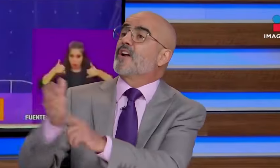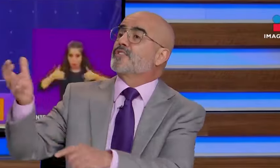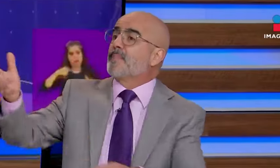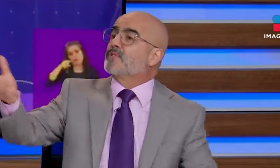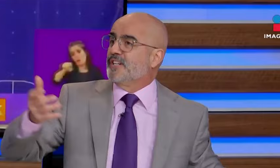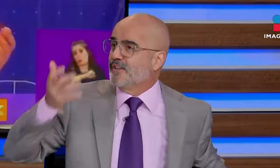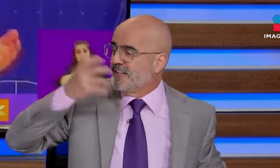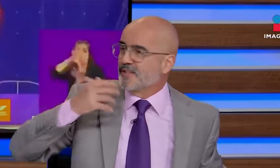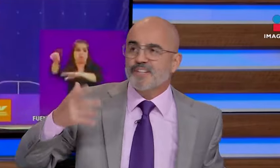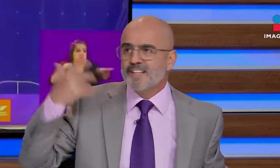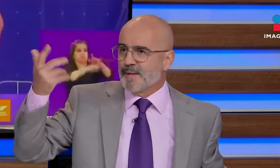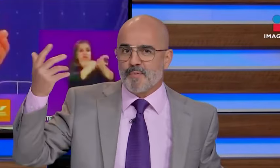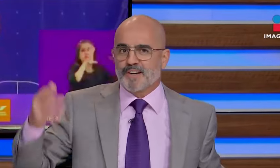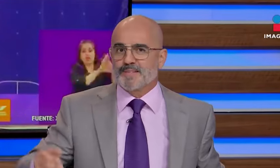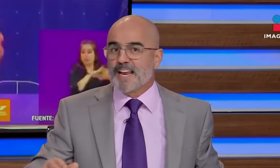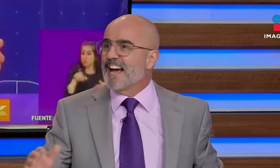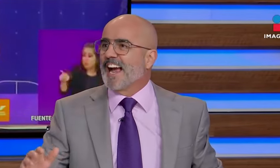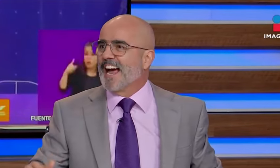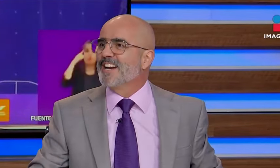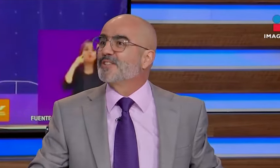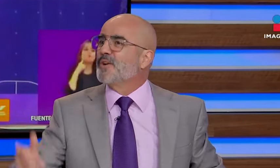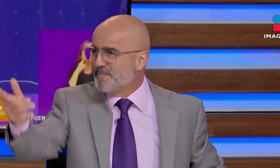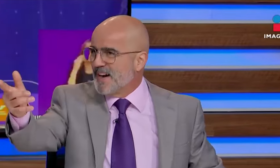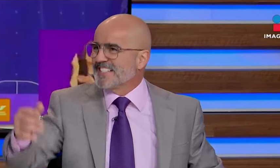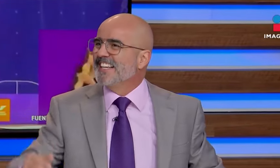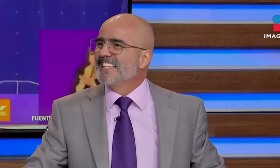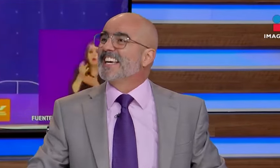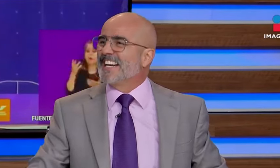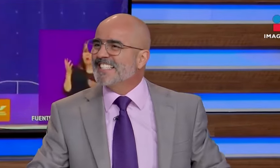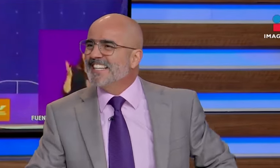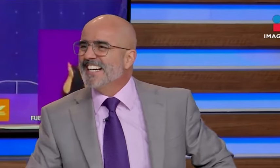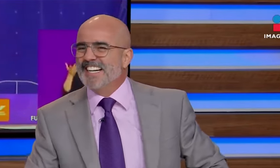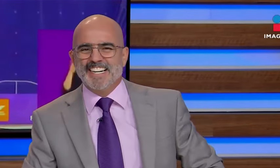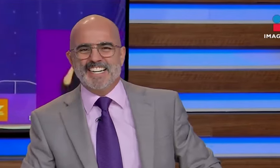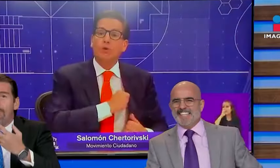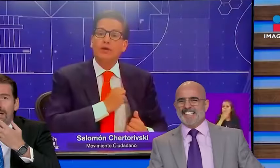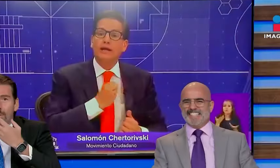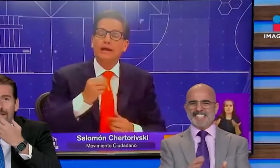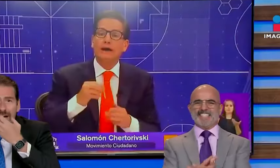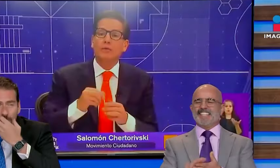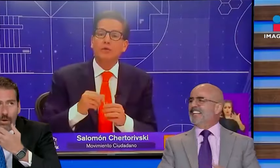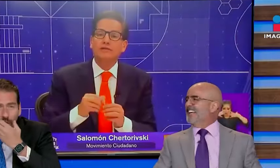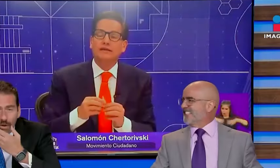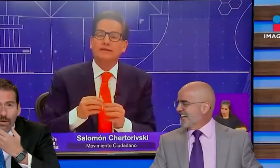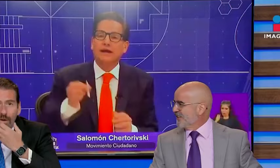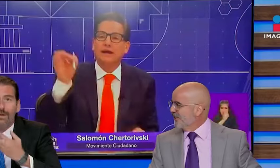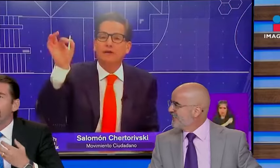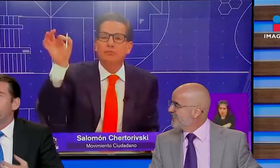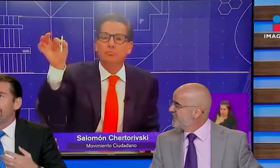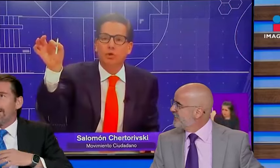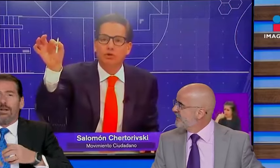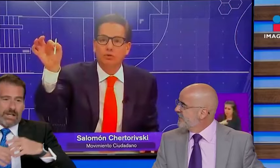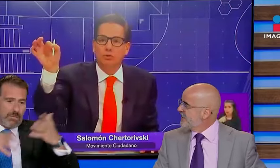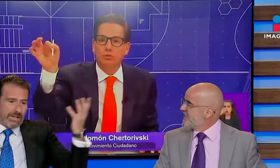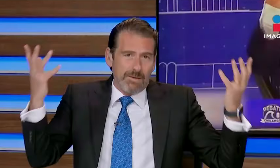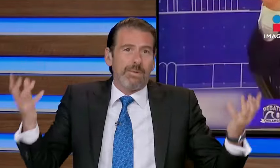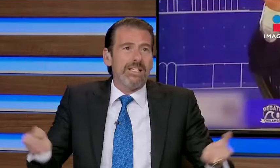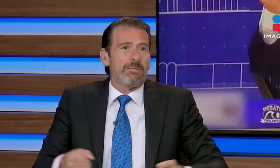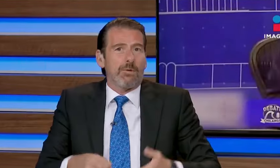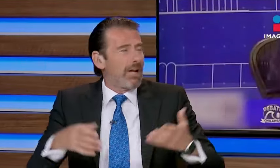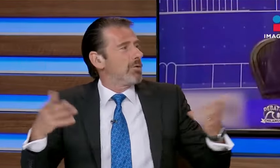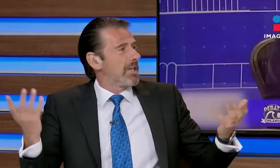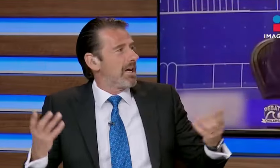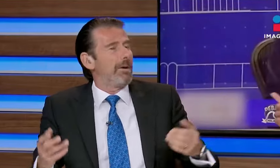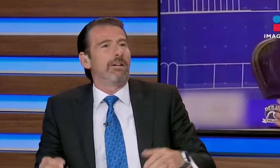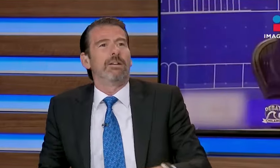tienen un veneno los sapos, Chino, y entonces te pones bien acá, lo chupas. Por eso la princesa, cuando le daba un beso al sapo, exacto, se convertía en